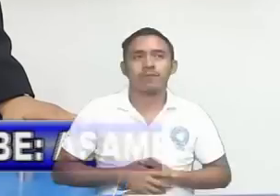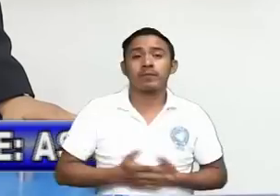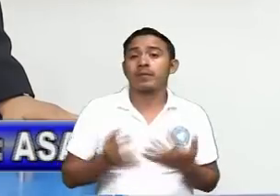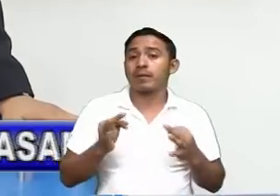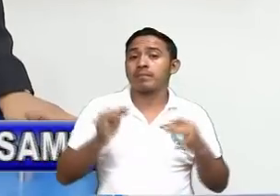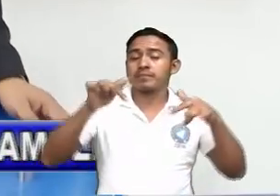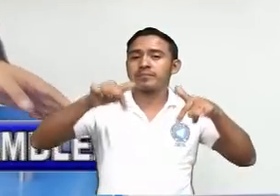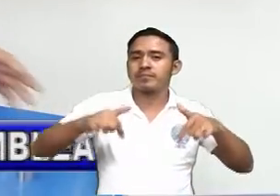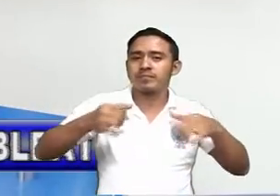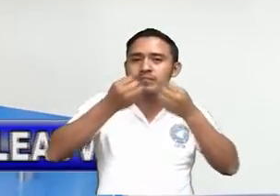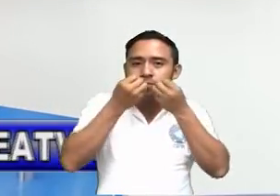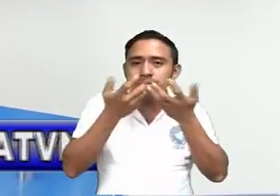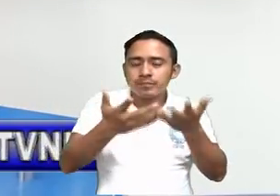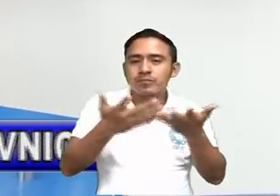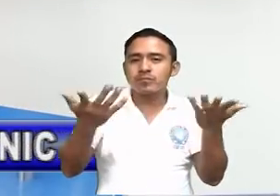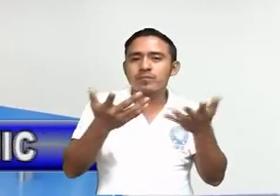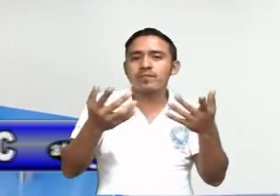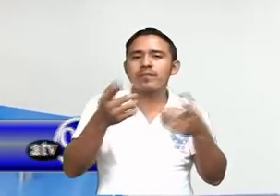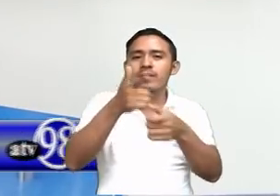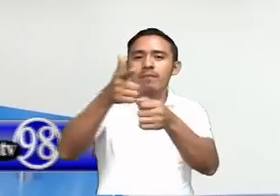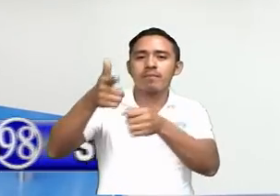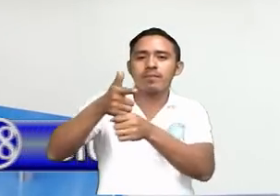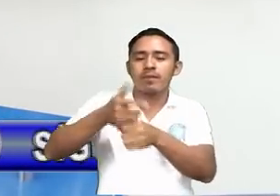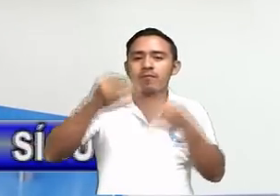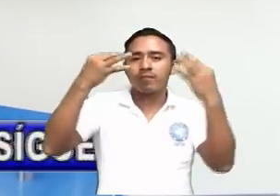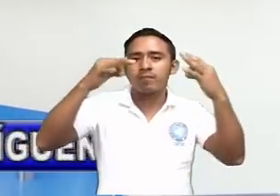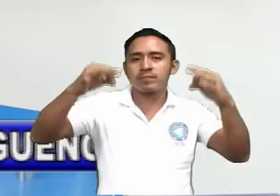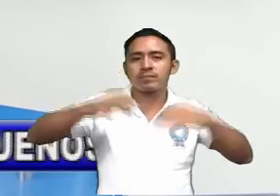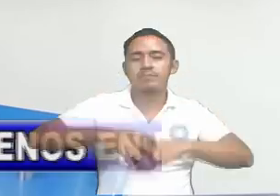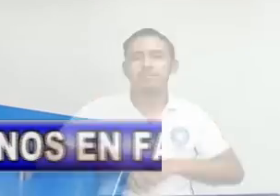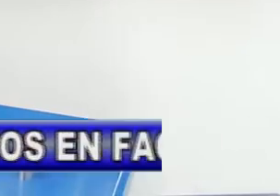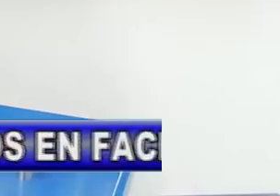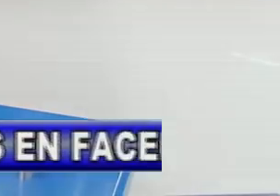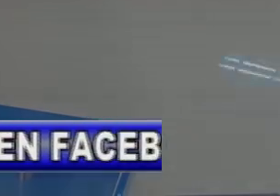Bien, y ahora les dejamos con nuestro segmento de noticias virales.